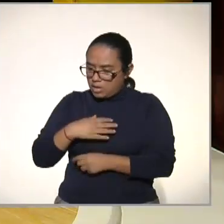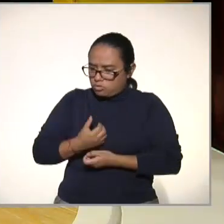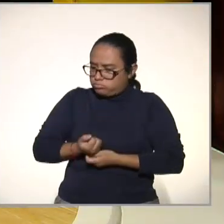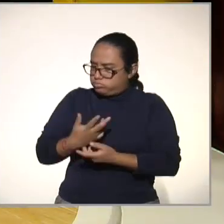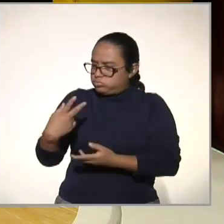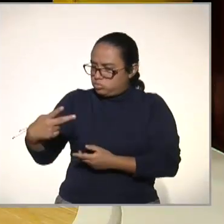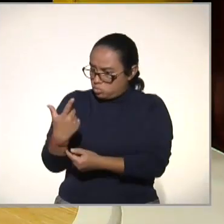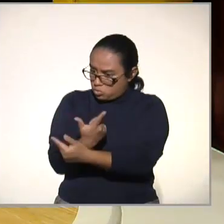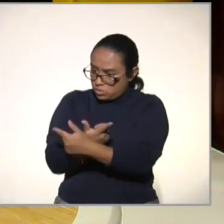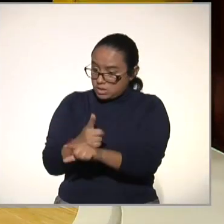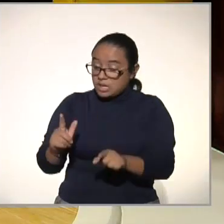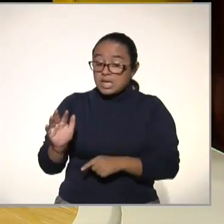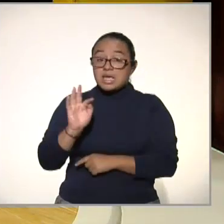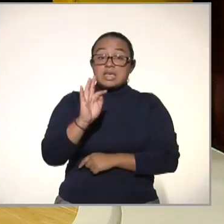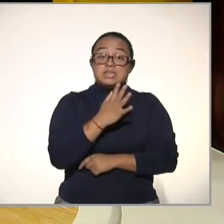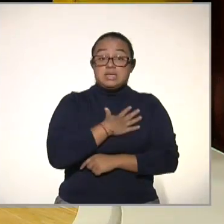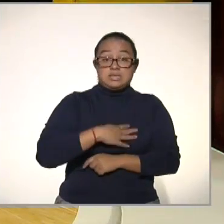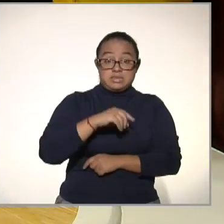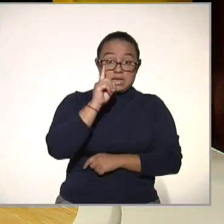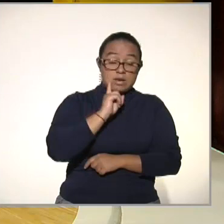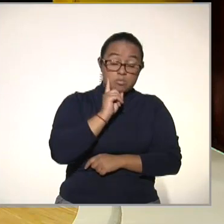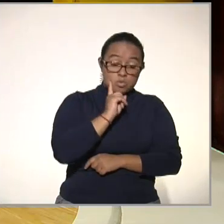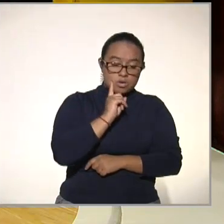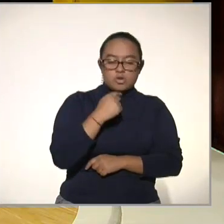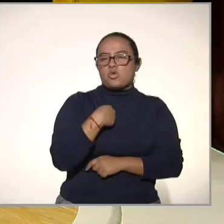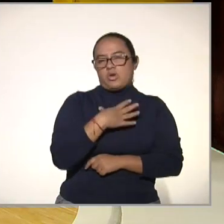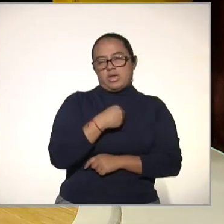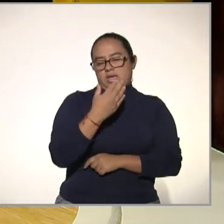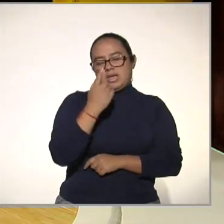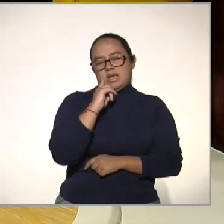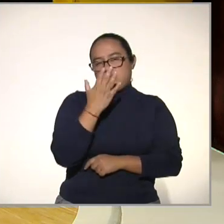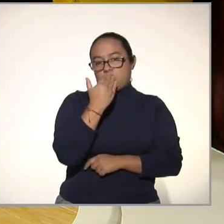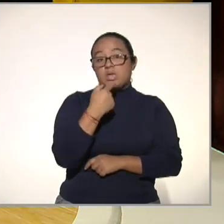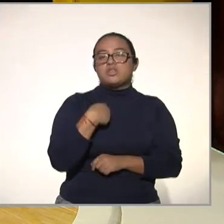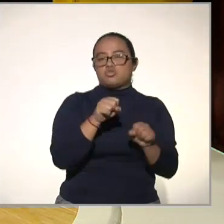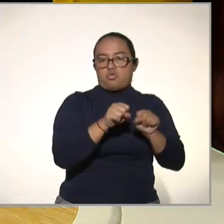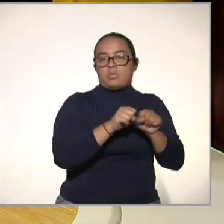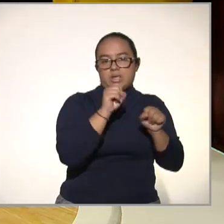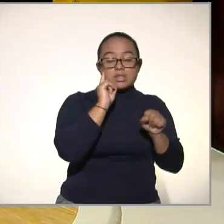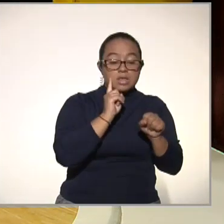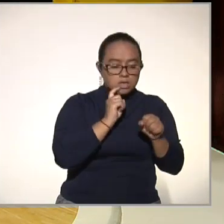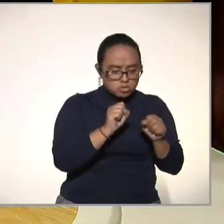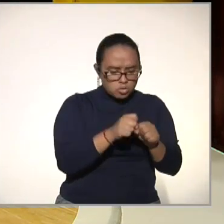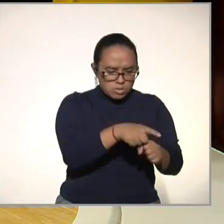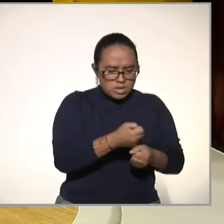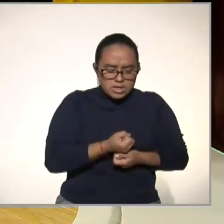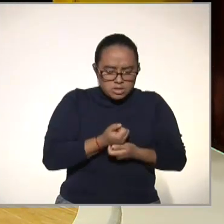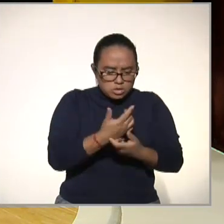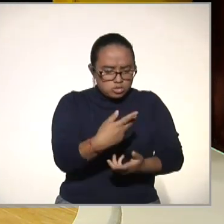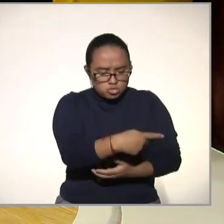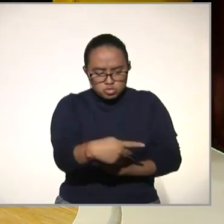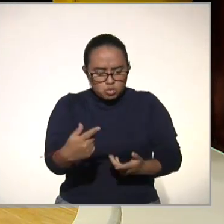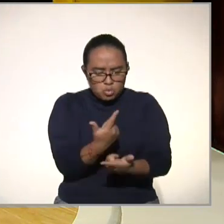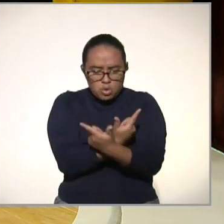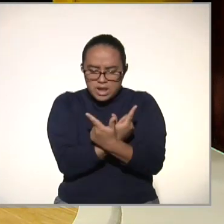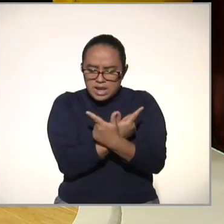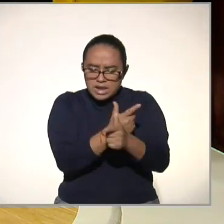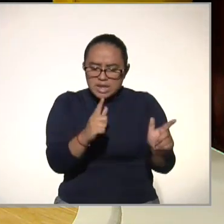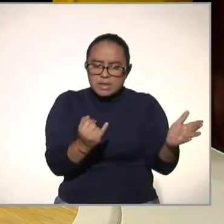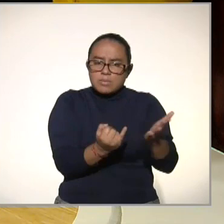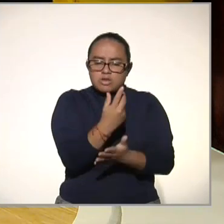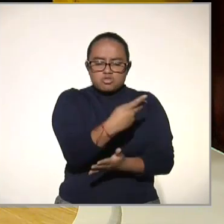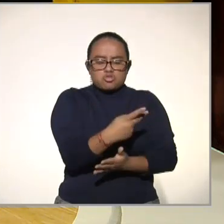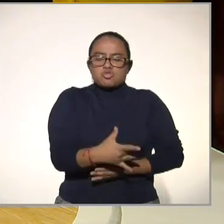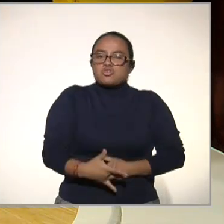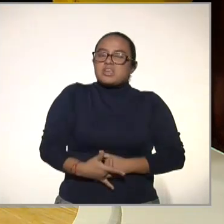ser. Y si tuviera una hija, para que mi hija, no tengo hijas, pero tengo sobrinas, para que mis sobrinas se expresen como ellas quieran ser en toda su